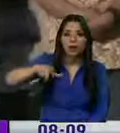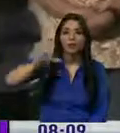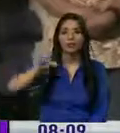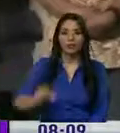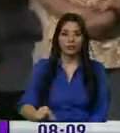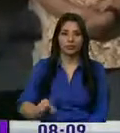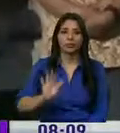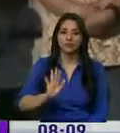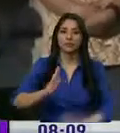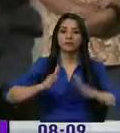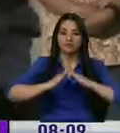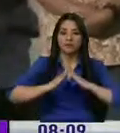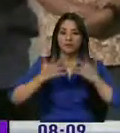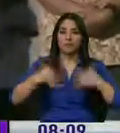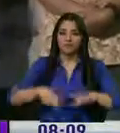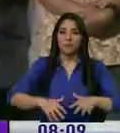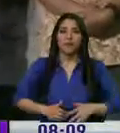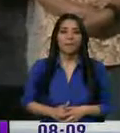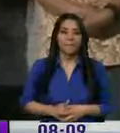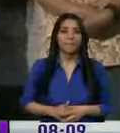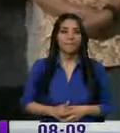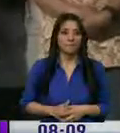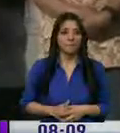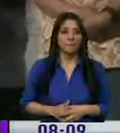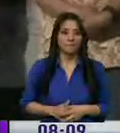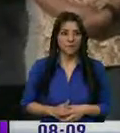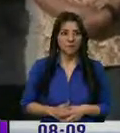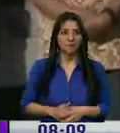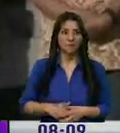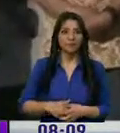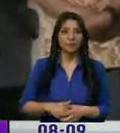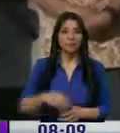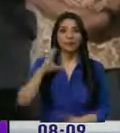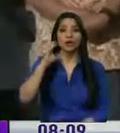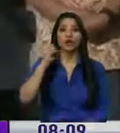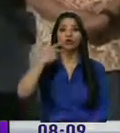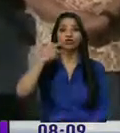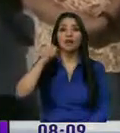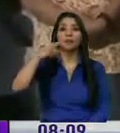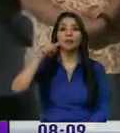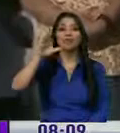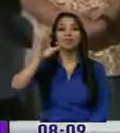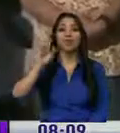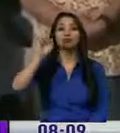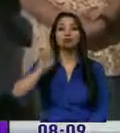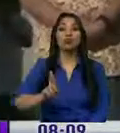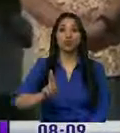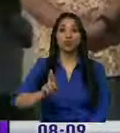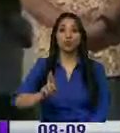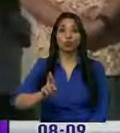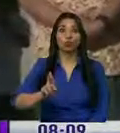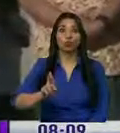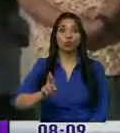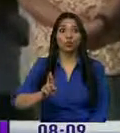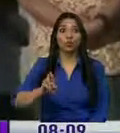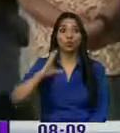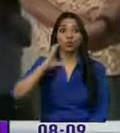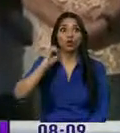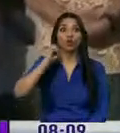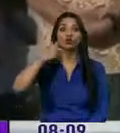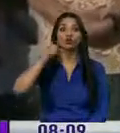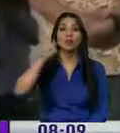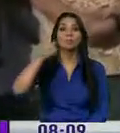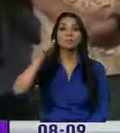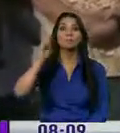en sus viviendas estamos si bien es cierto en cochapata sur sin embargo esto es cochabamba sur